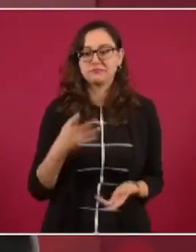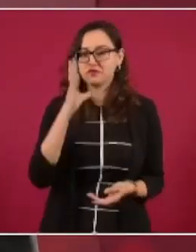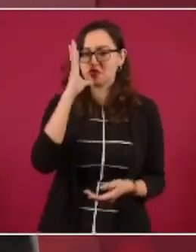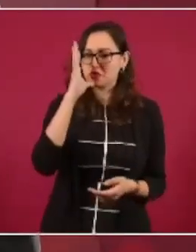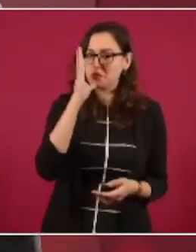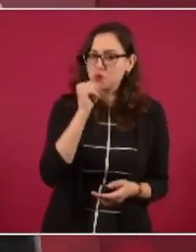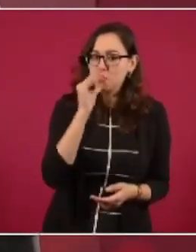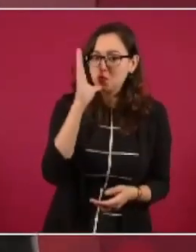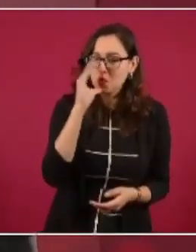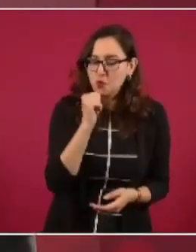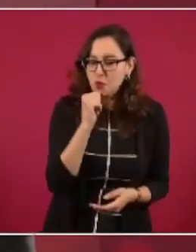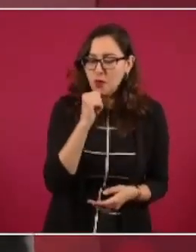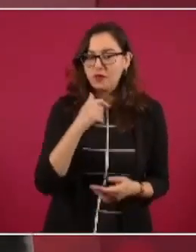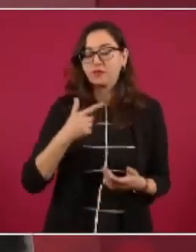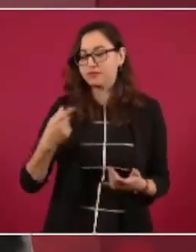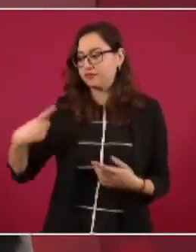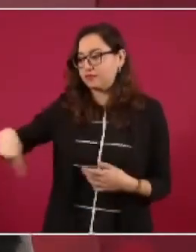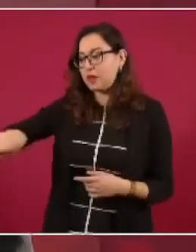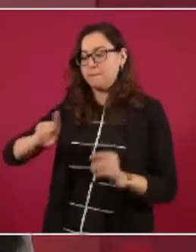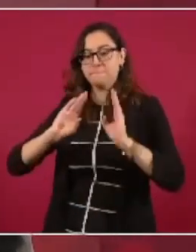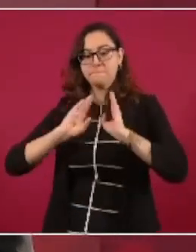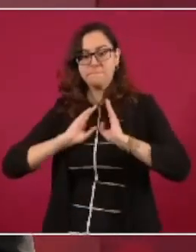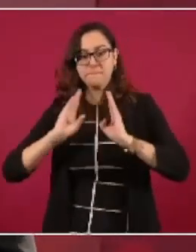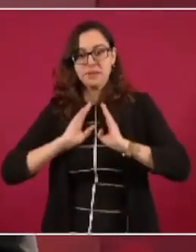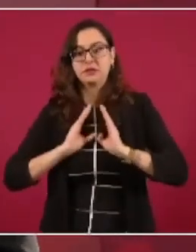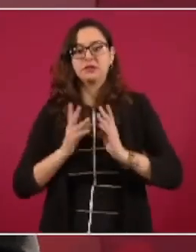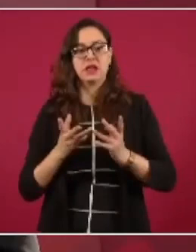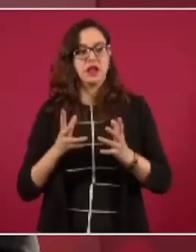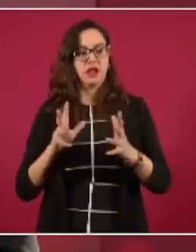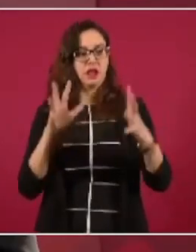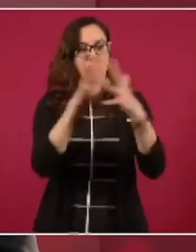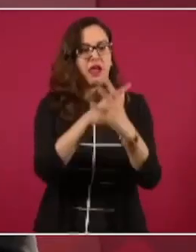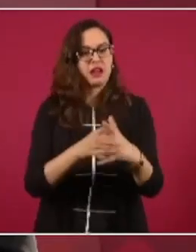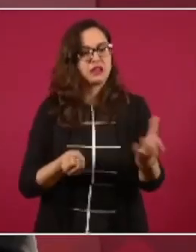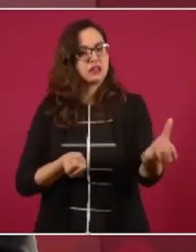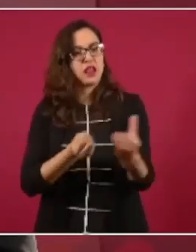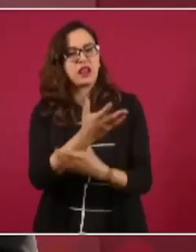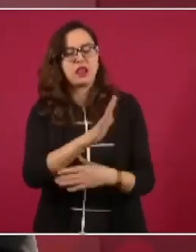incluso se usó el ejército para declarar la guerra,